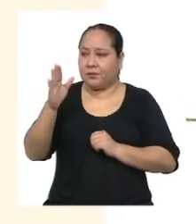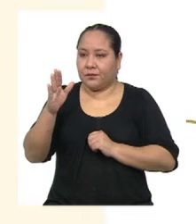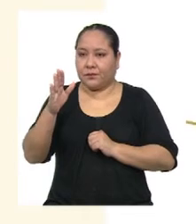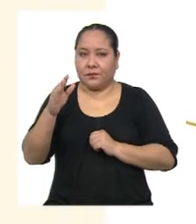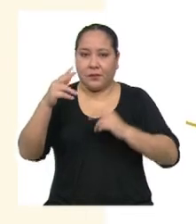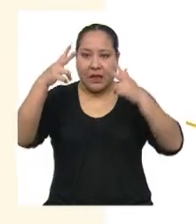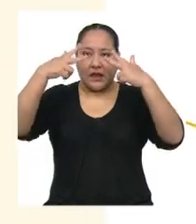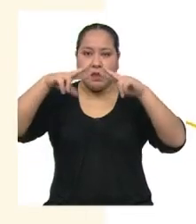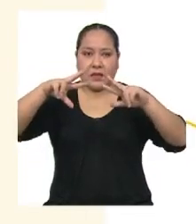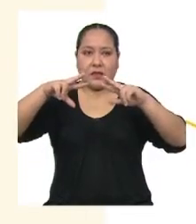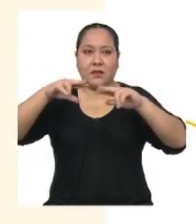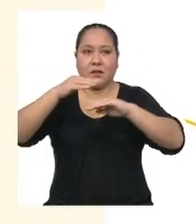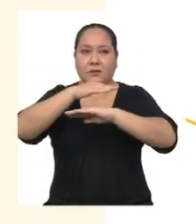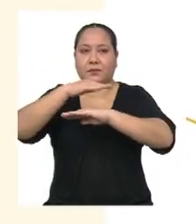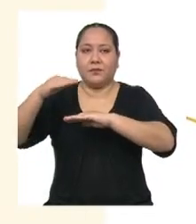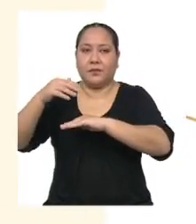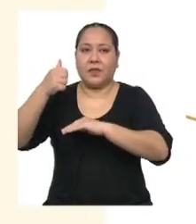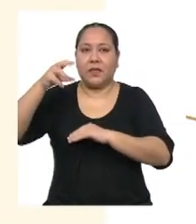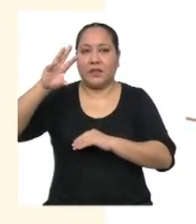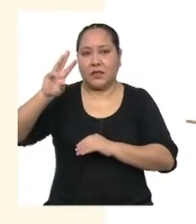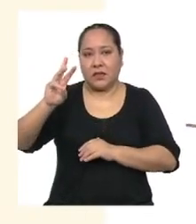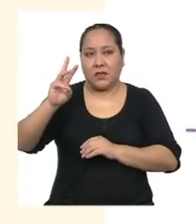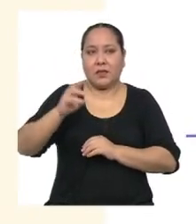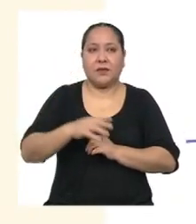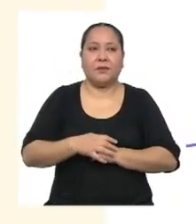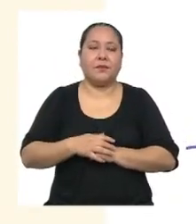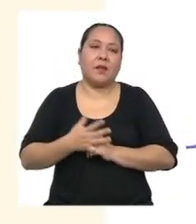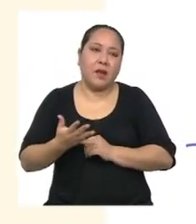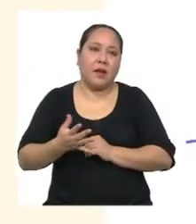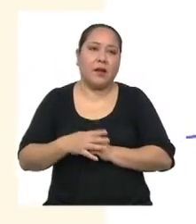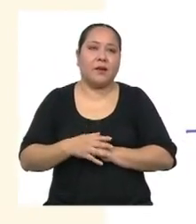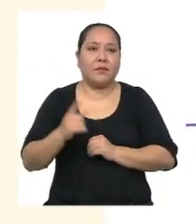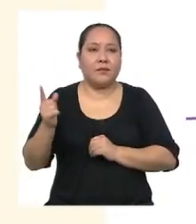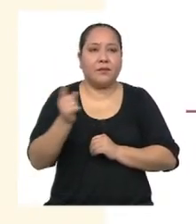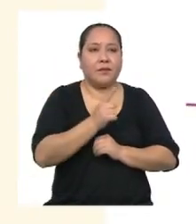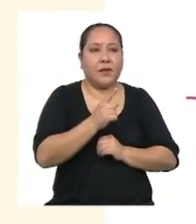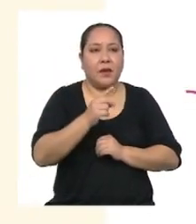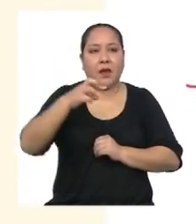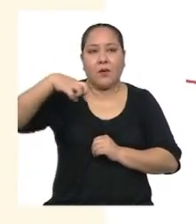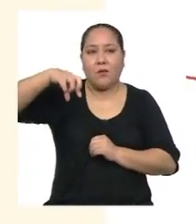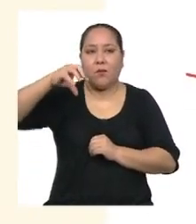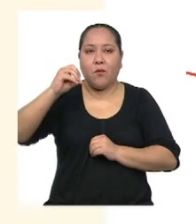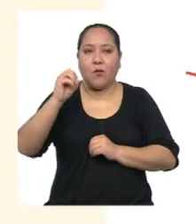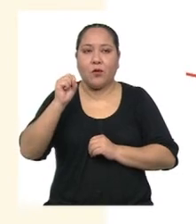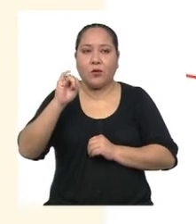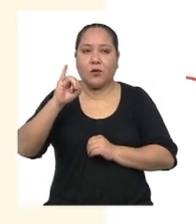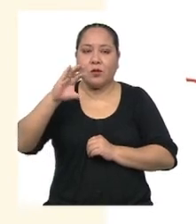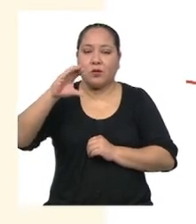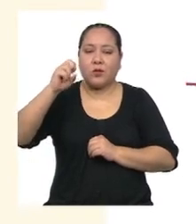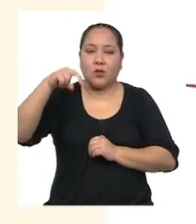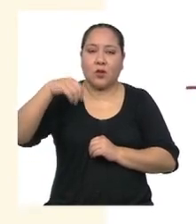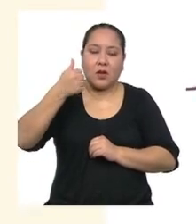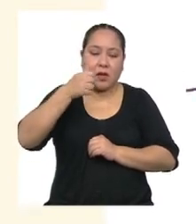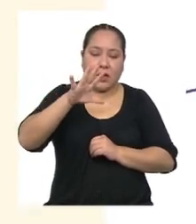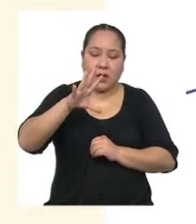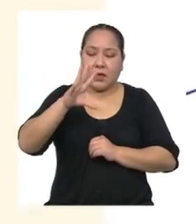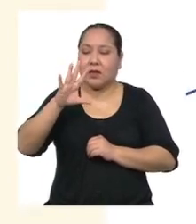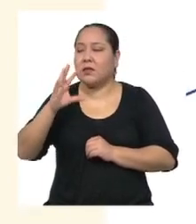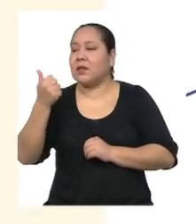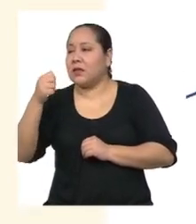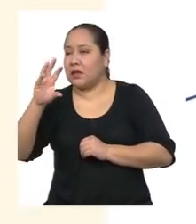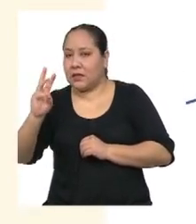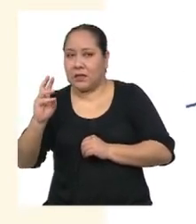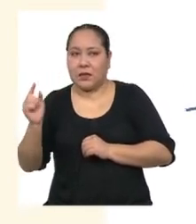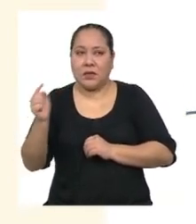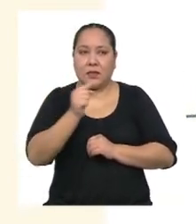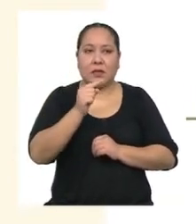se acumula hasta la posición 16. Entonces, para la posición 15 y 16, a ambos se le